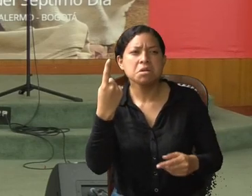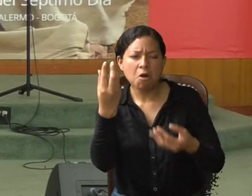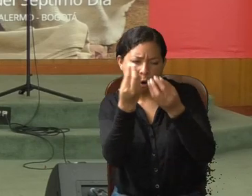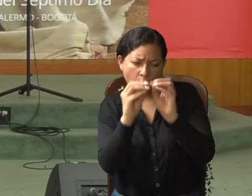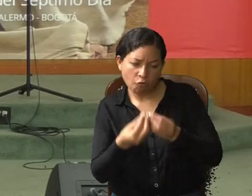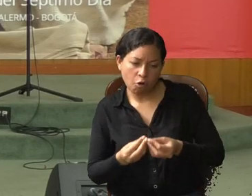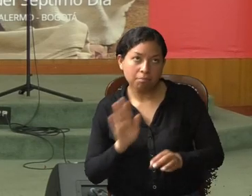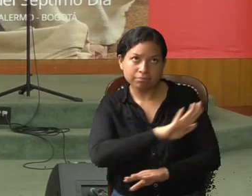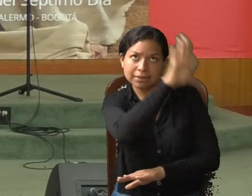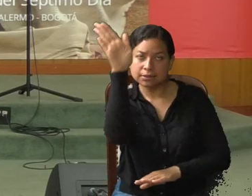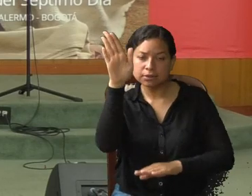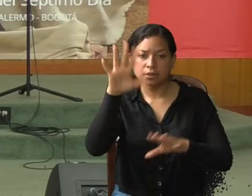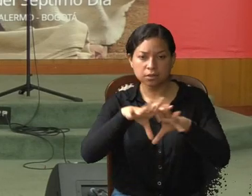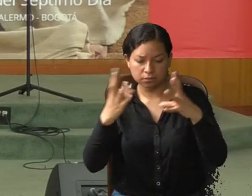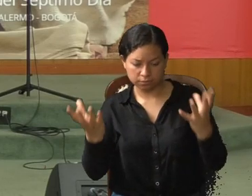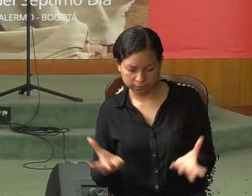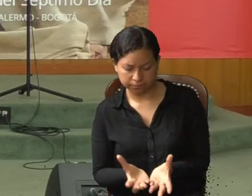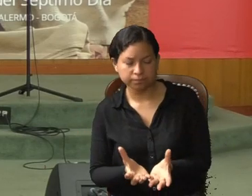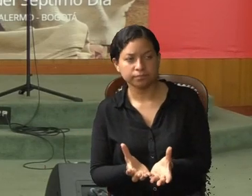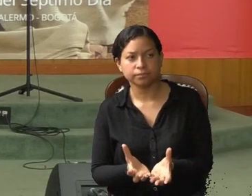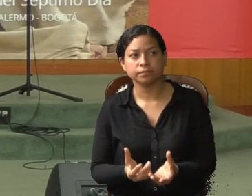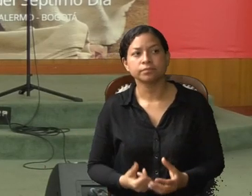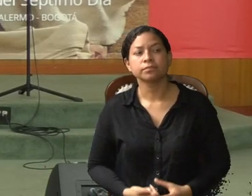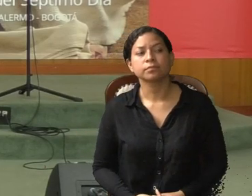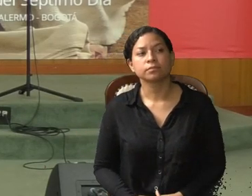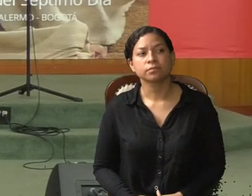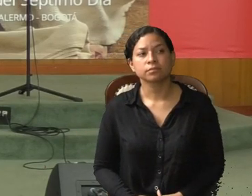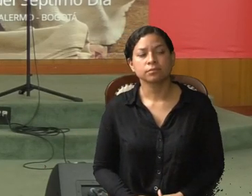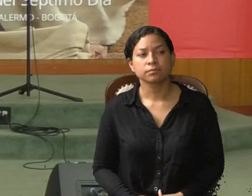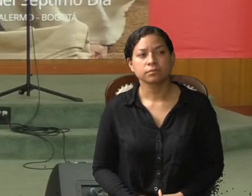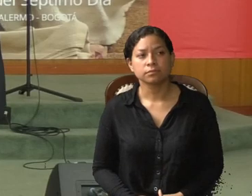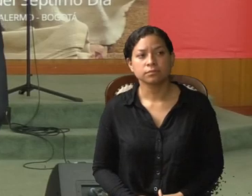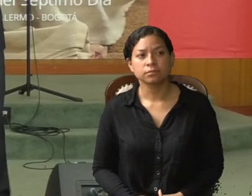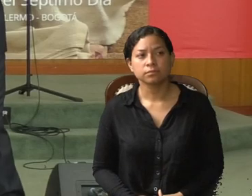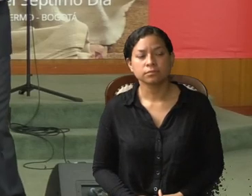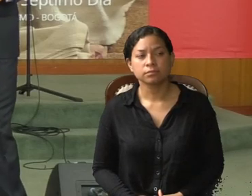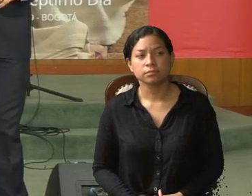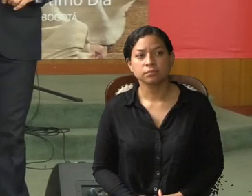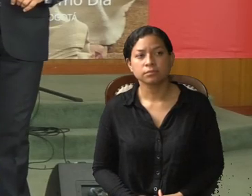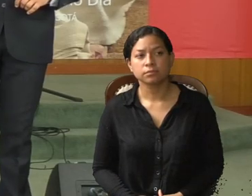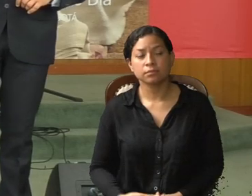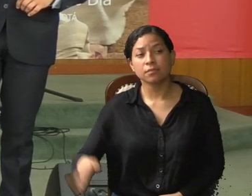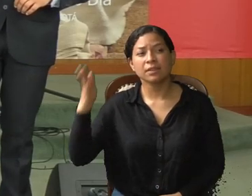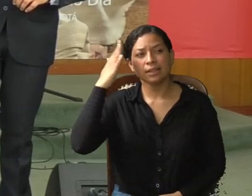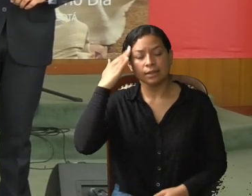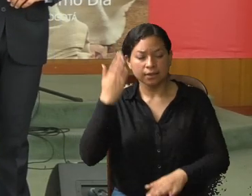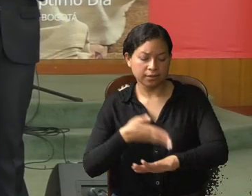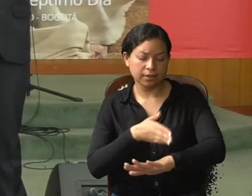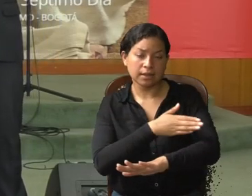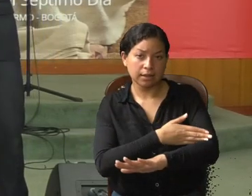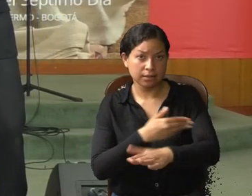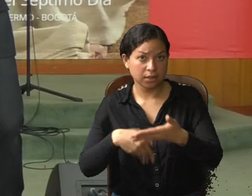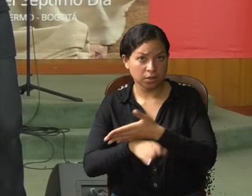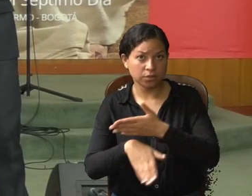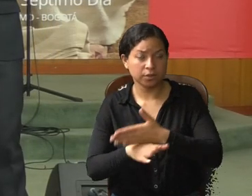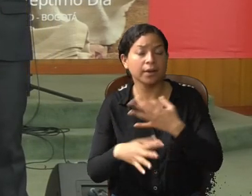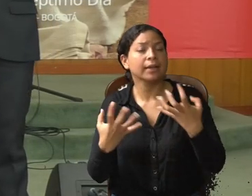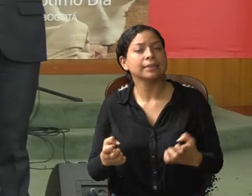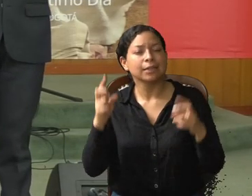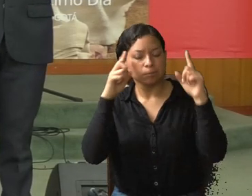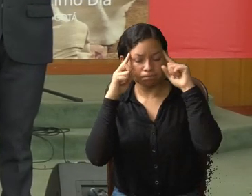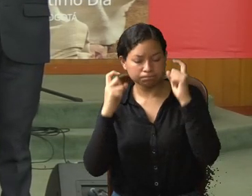tierra. ¿Saben? Antes de pasar al segundo versículo, hay algo más que quiero traer en